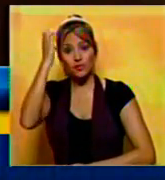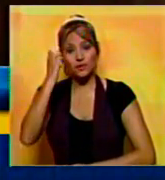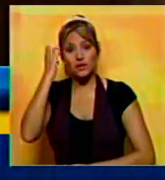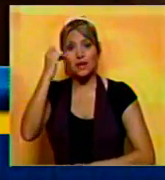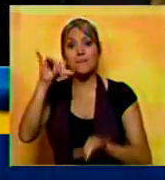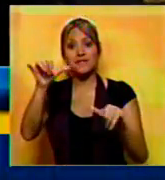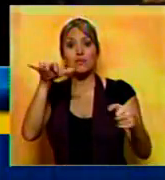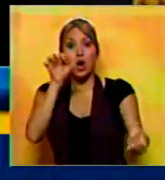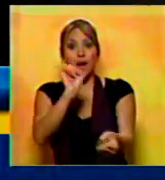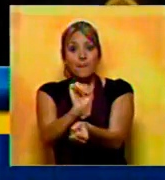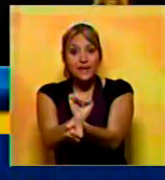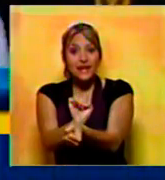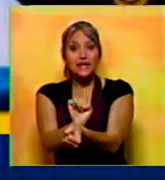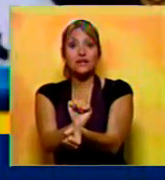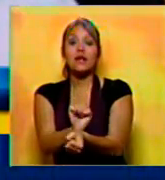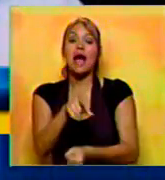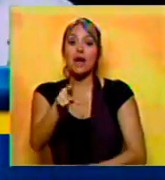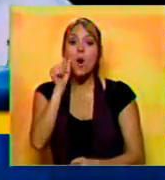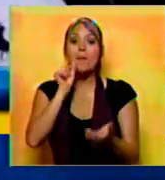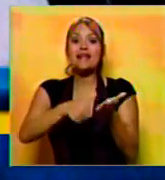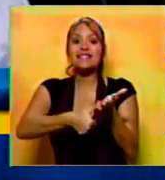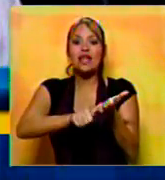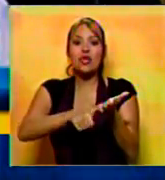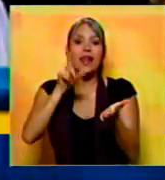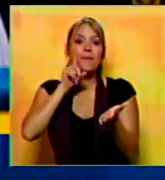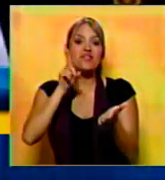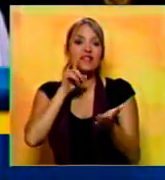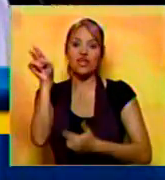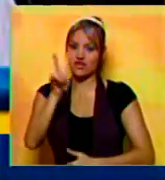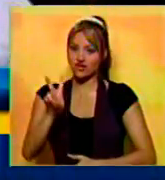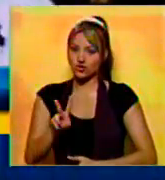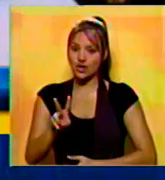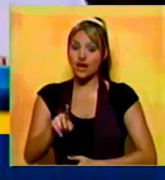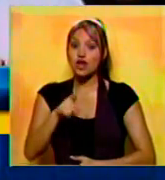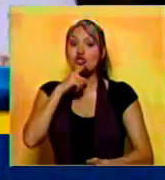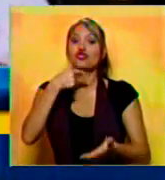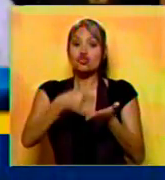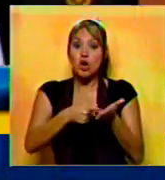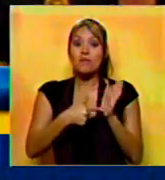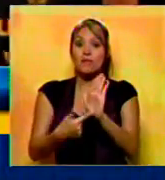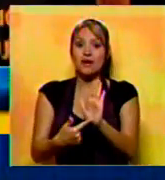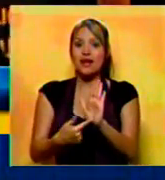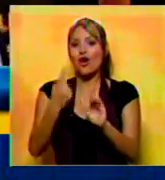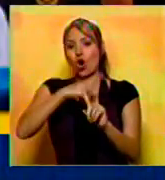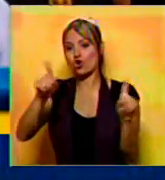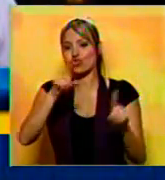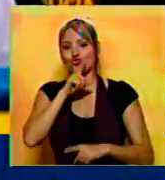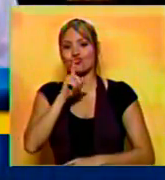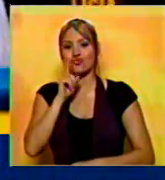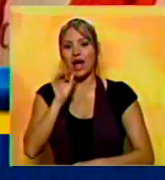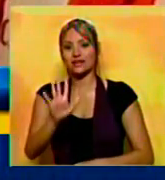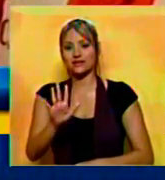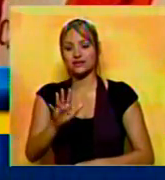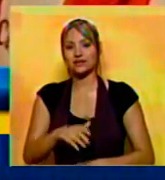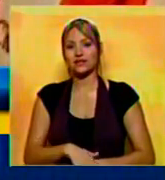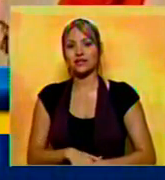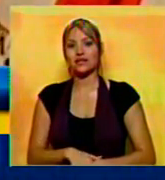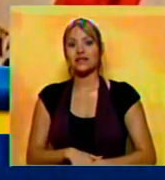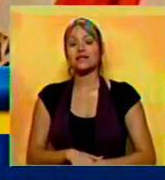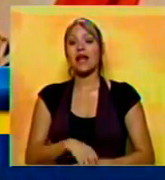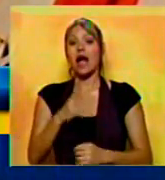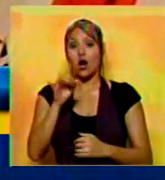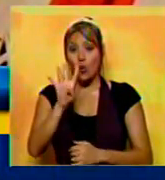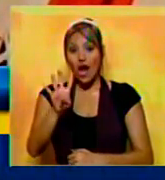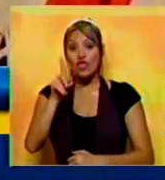la captura, Panunzi portaba una cédula falsa venezolana que lo identificaba como Silvano Martino. Contra el sujeto existen